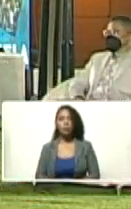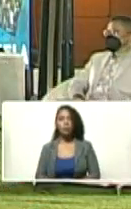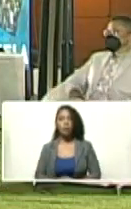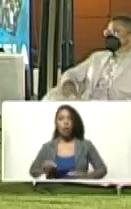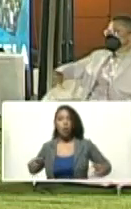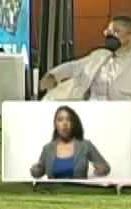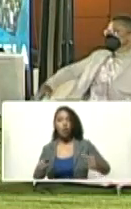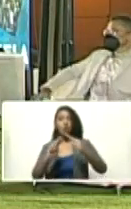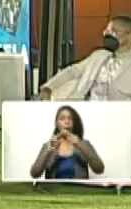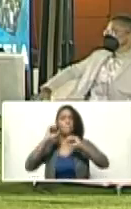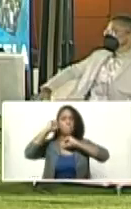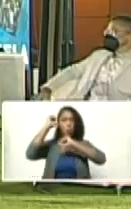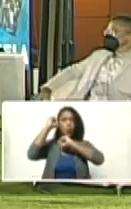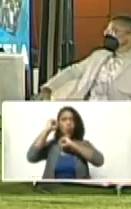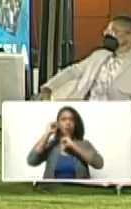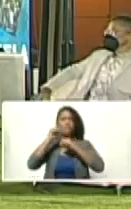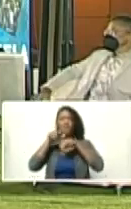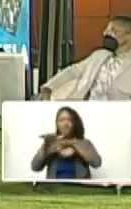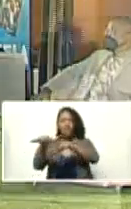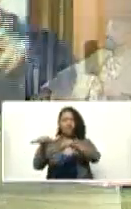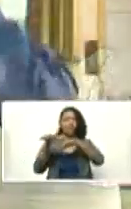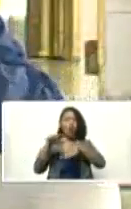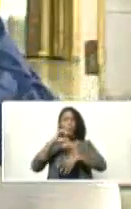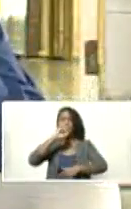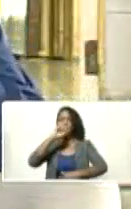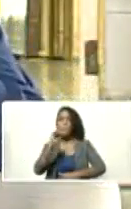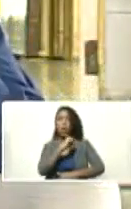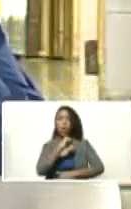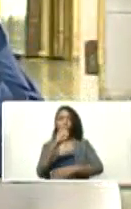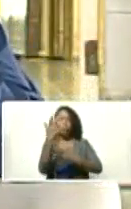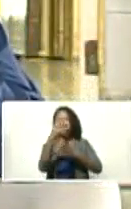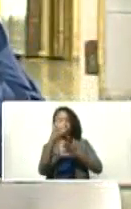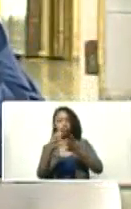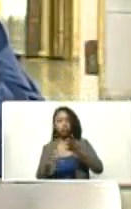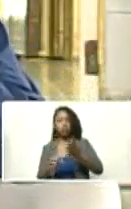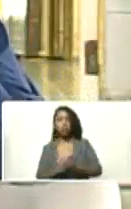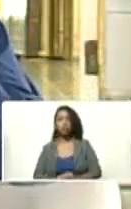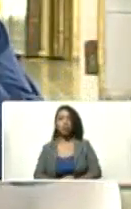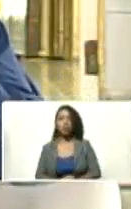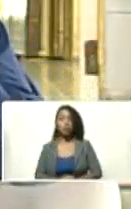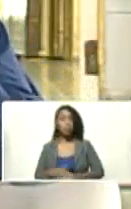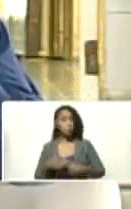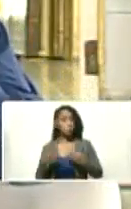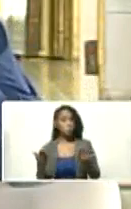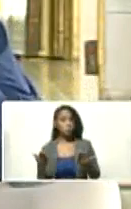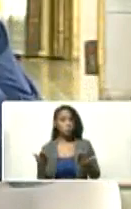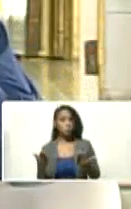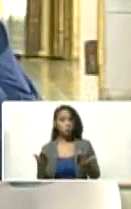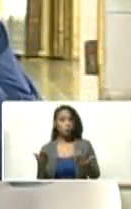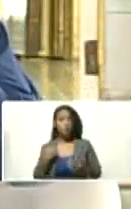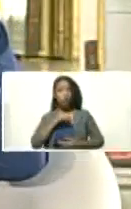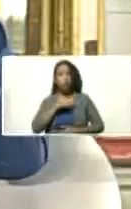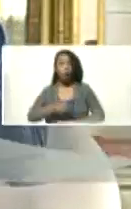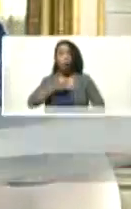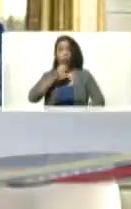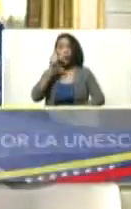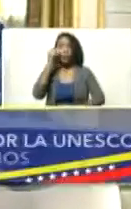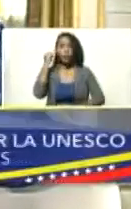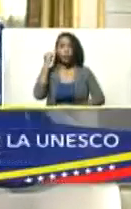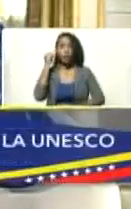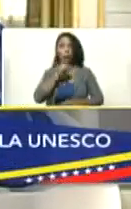Reencontrarnos en las manifestaciones hermosas también, características que nuestros abuelos y